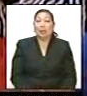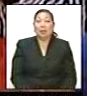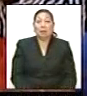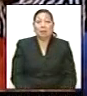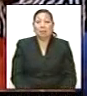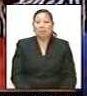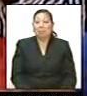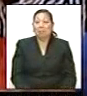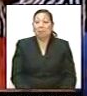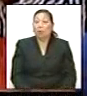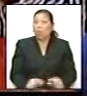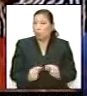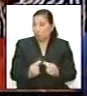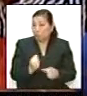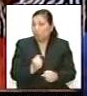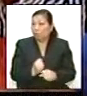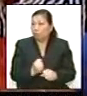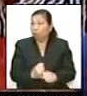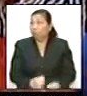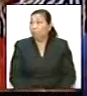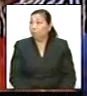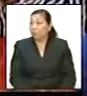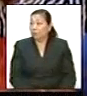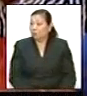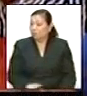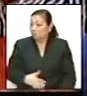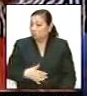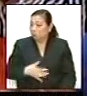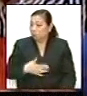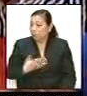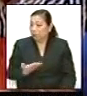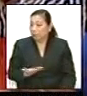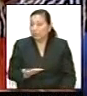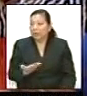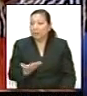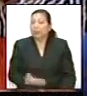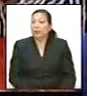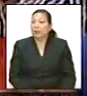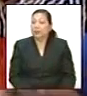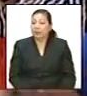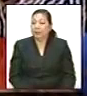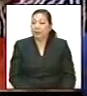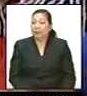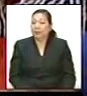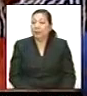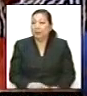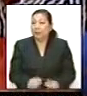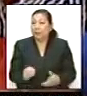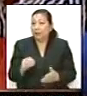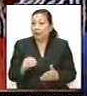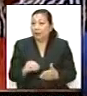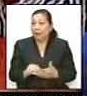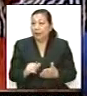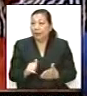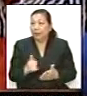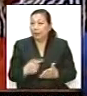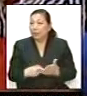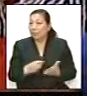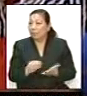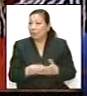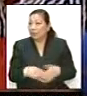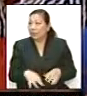revisen estos grupos de trabajo podemos ahorrar de repente esfuerzos y concentrarnos en lo que es